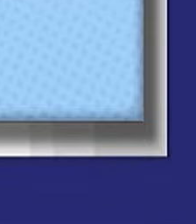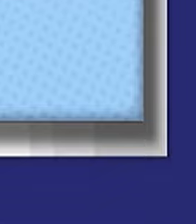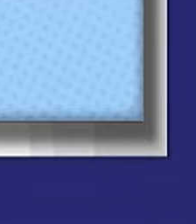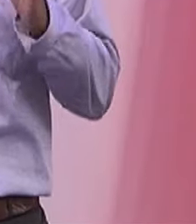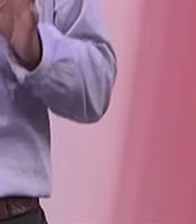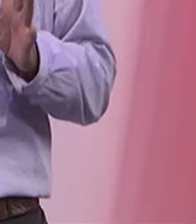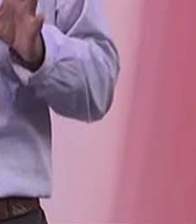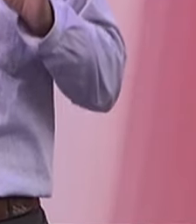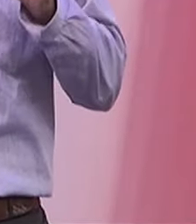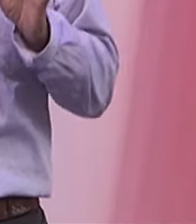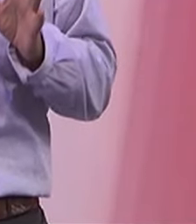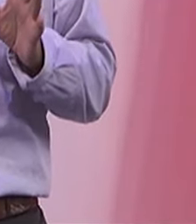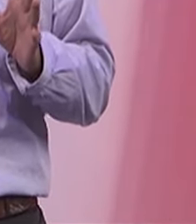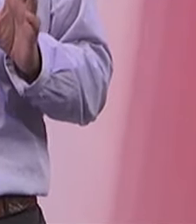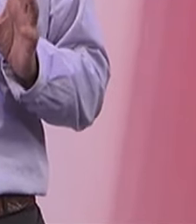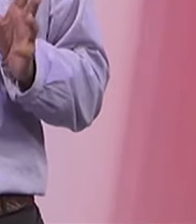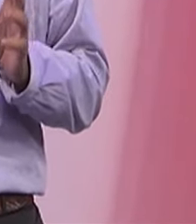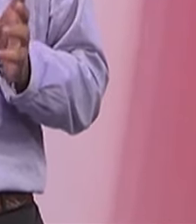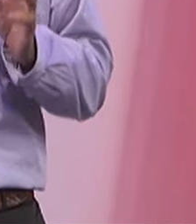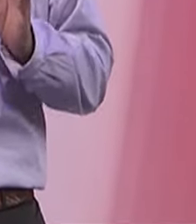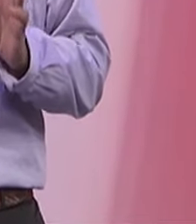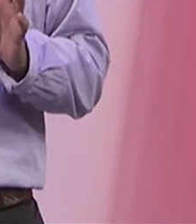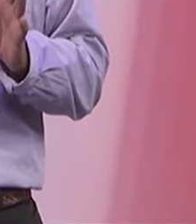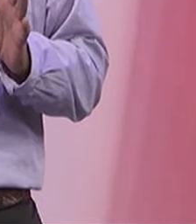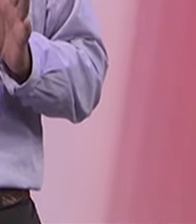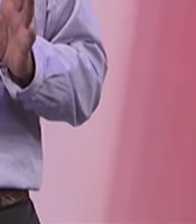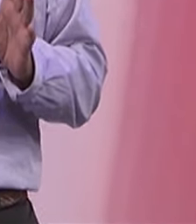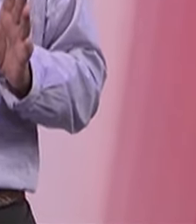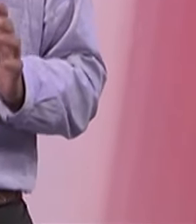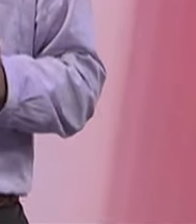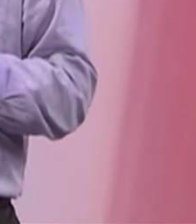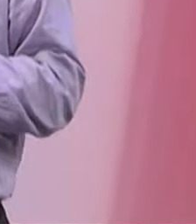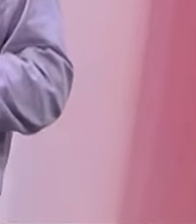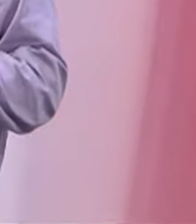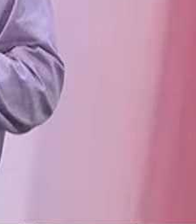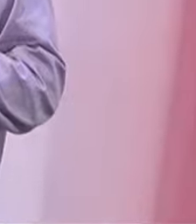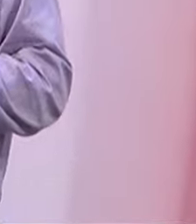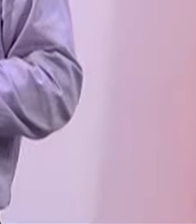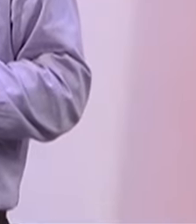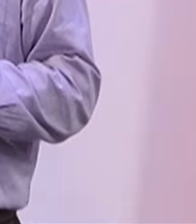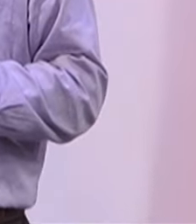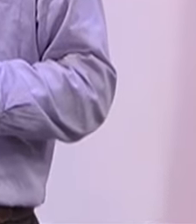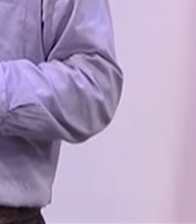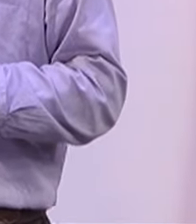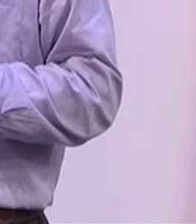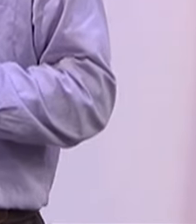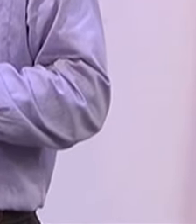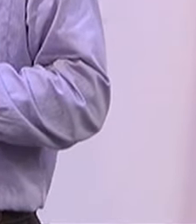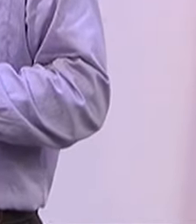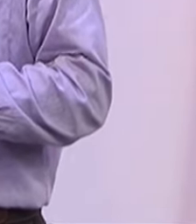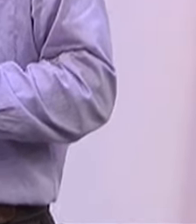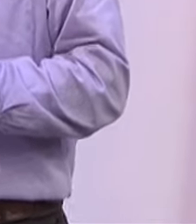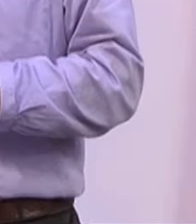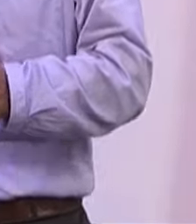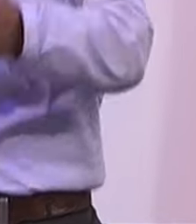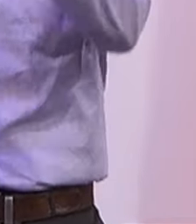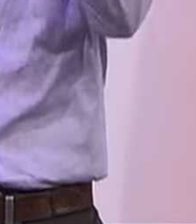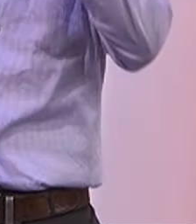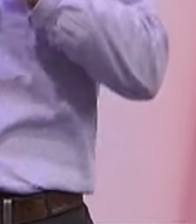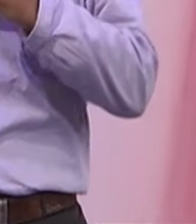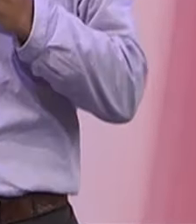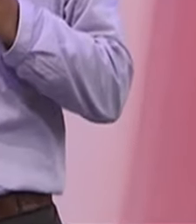anoche. Recuerden que manejamos mucho lo que es la parte del contexto. ¿Okay? Entonces siempre tenemos que estar pendiente de eso. Last January quiere